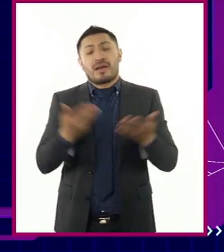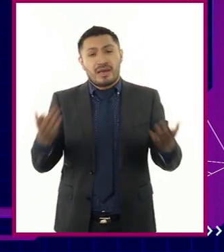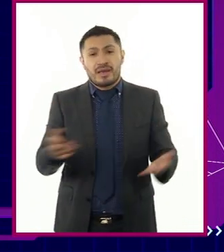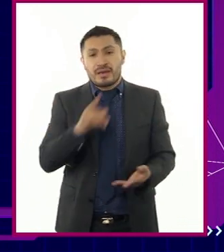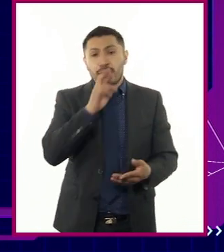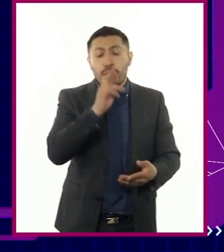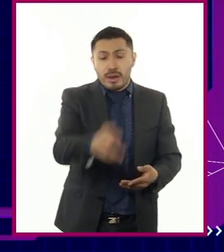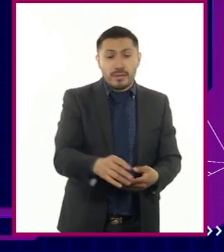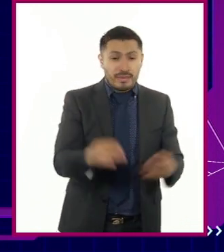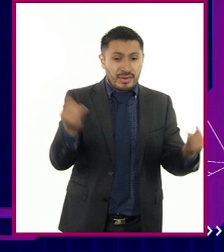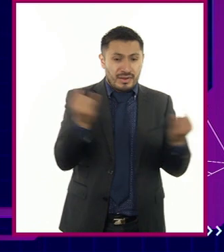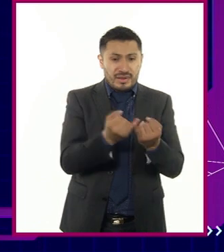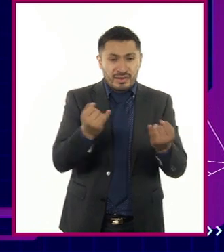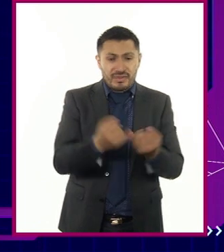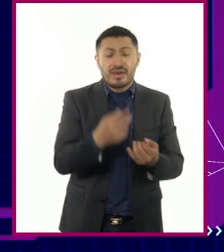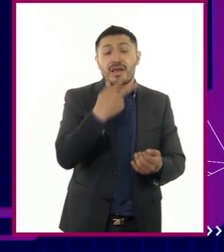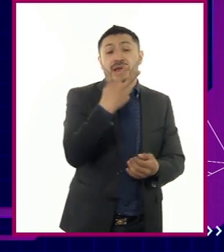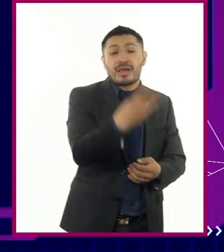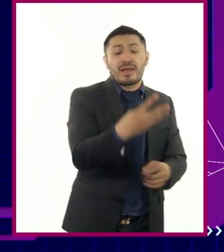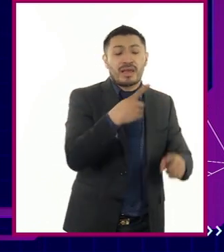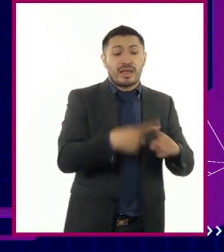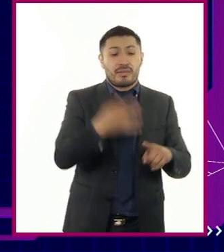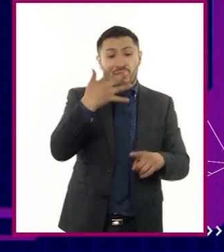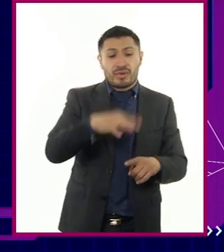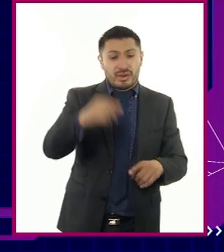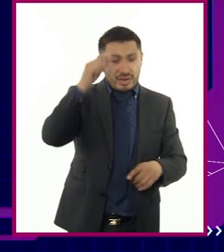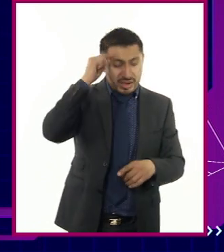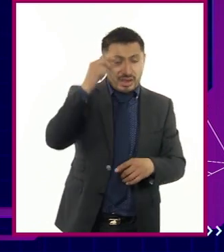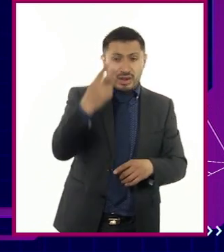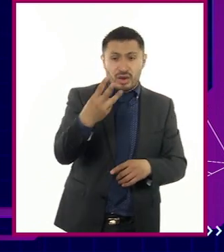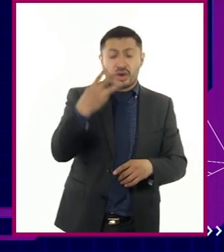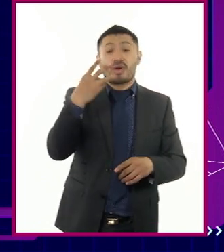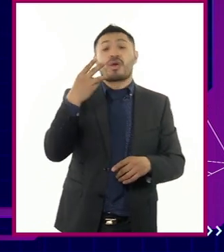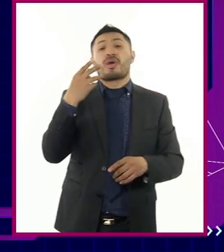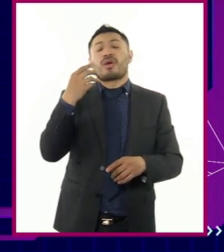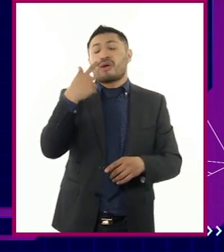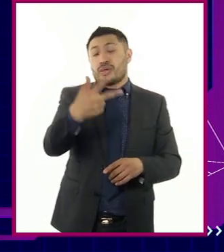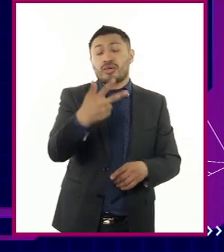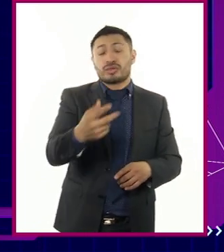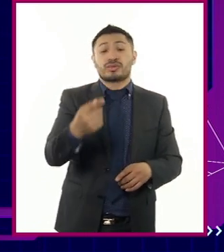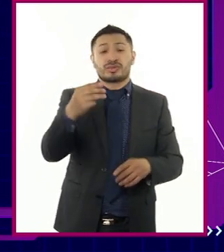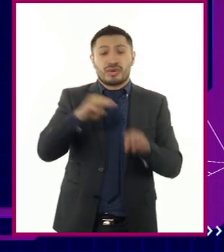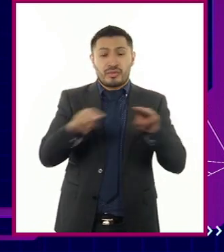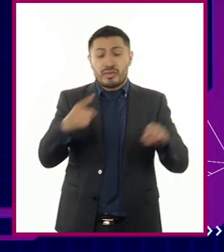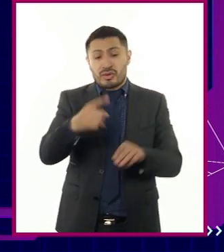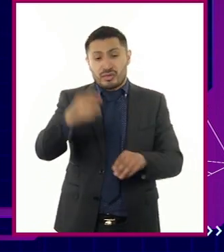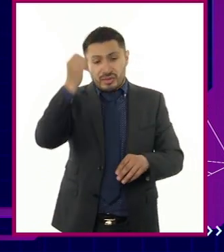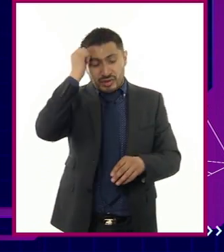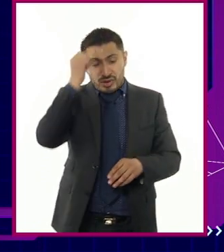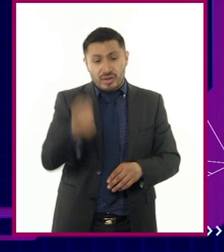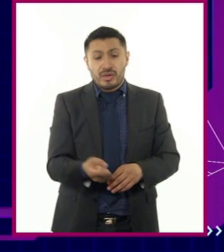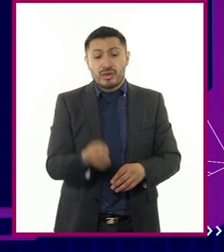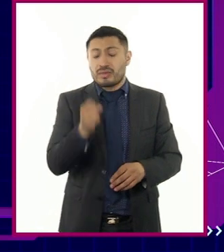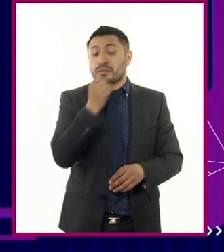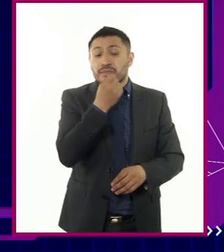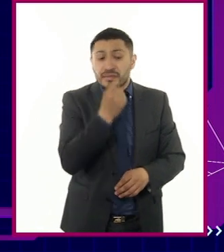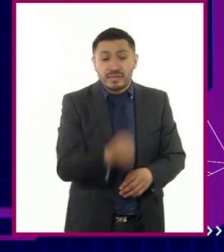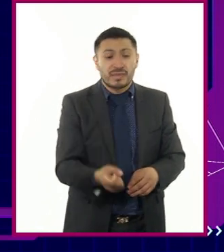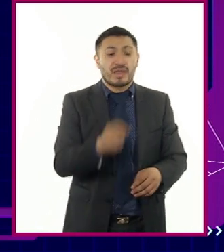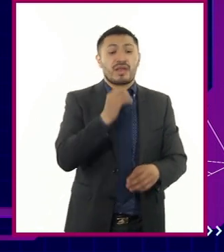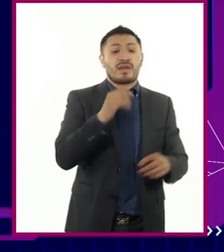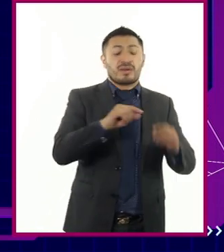igual al cociente de 3 por 10 elevado a la 8 metros por segundo entre 0.7 por 10 elevado a la 15